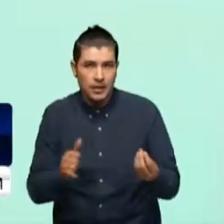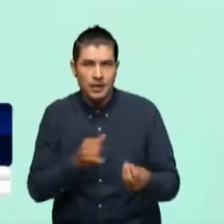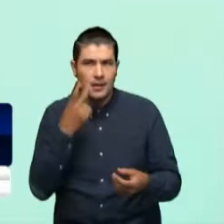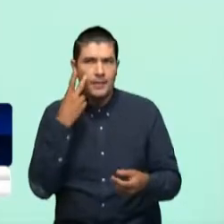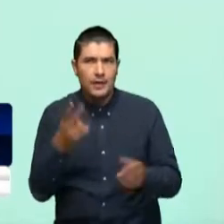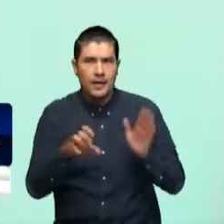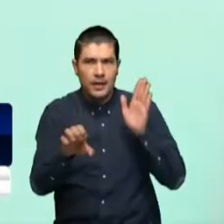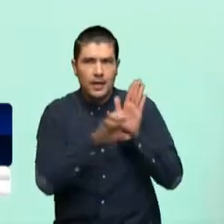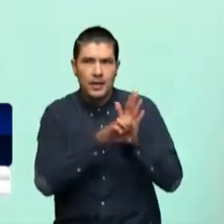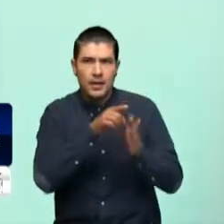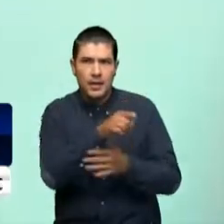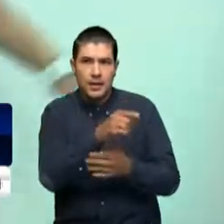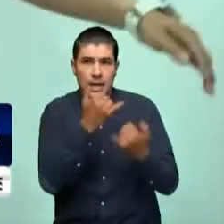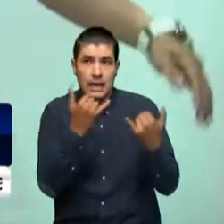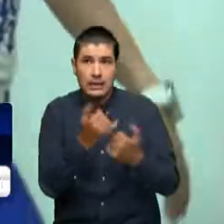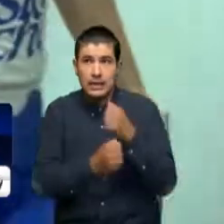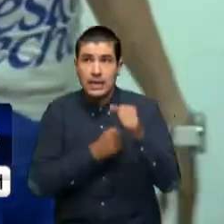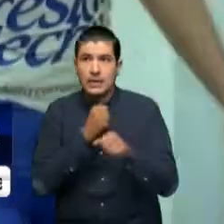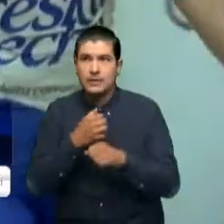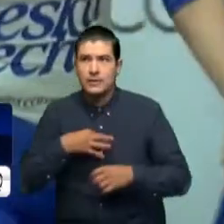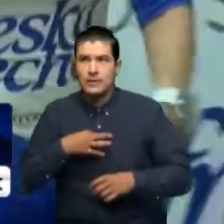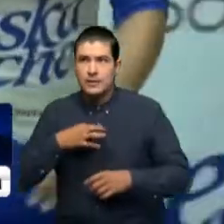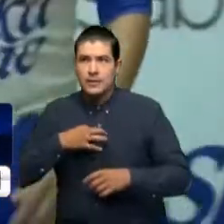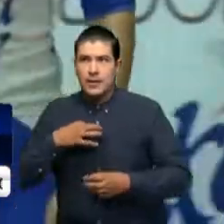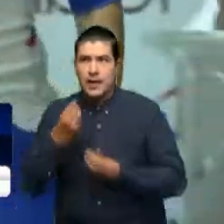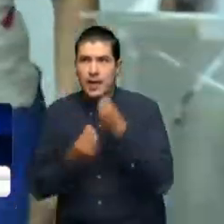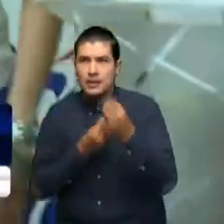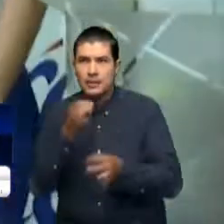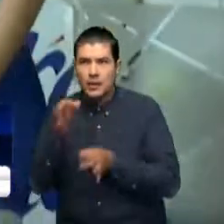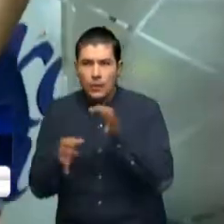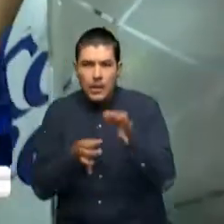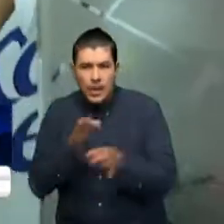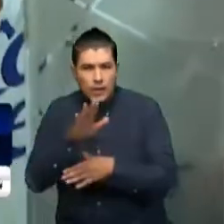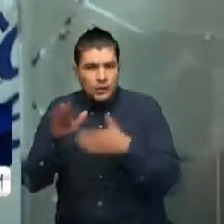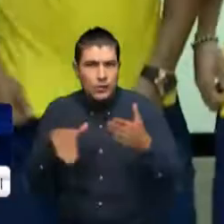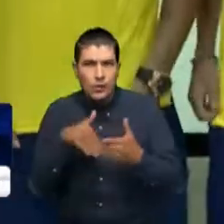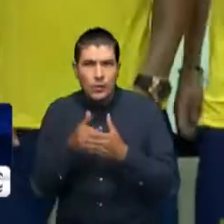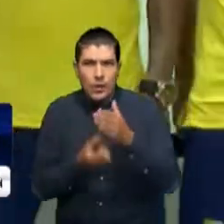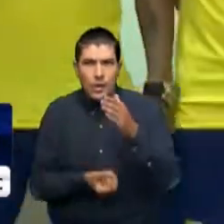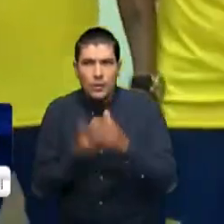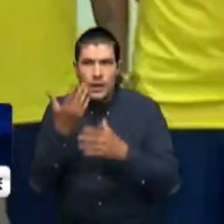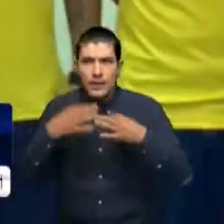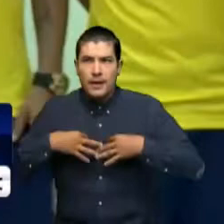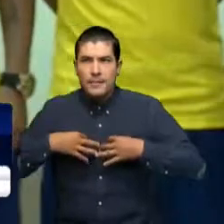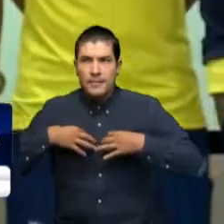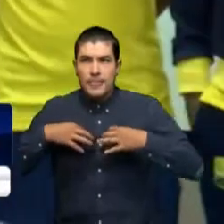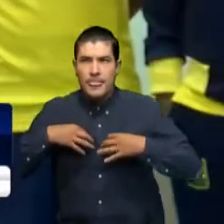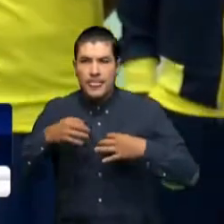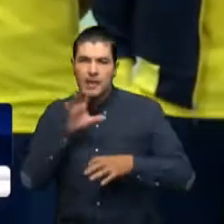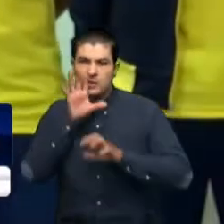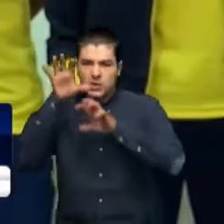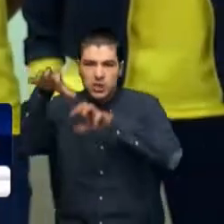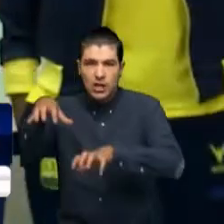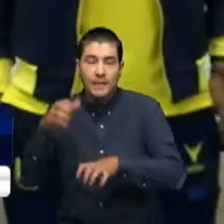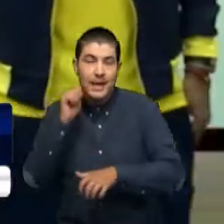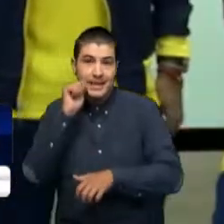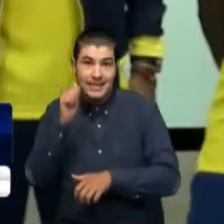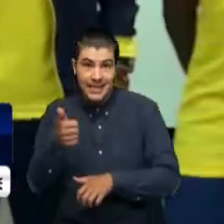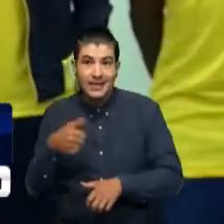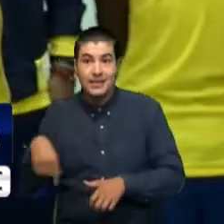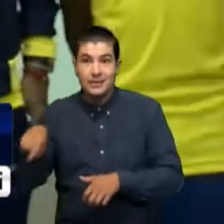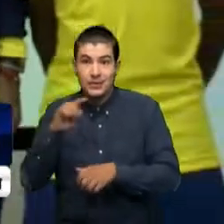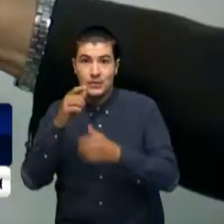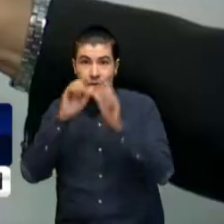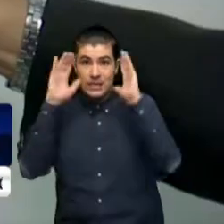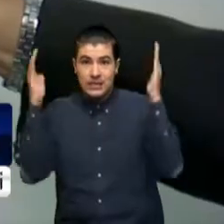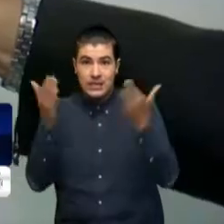marca que vestirá al conjunto leopardo elaboraron cuidando el más mínimo detalle de la nueva piel del felino que rubira a partir de mañana en los estadios